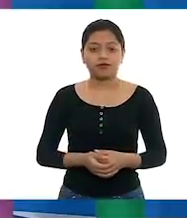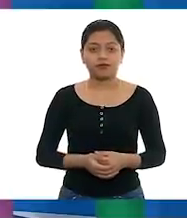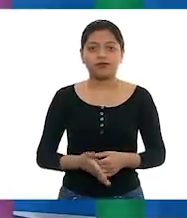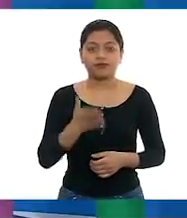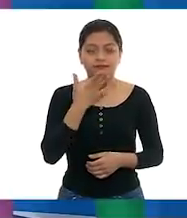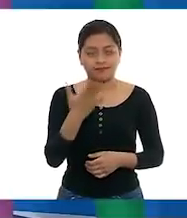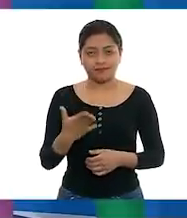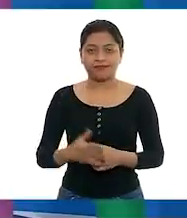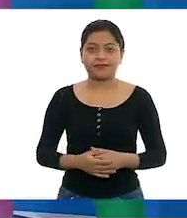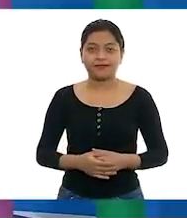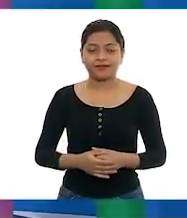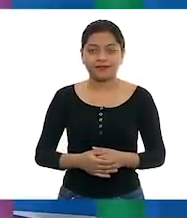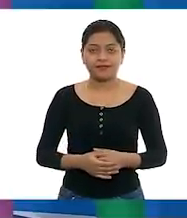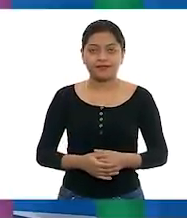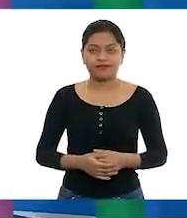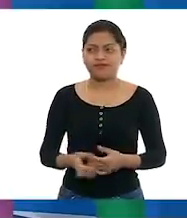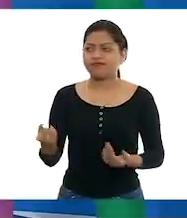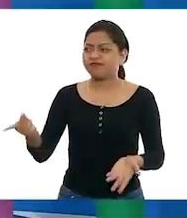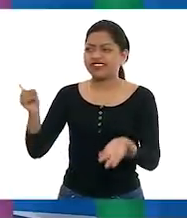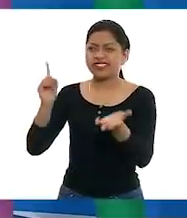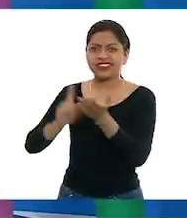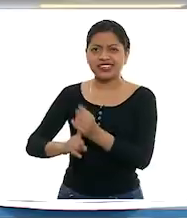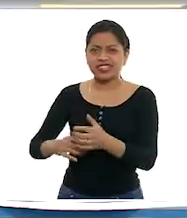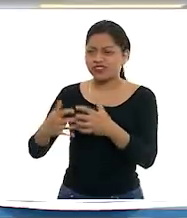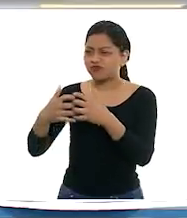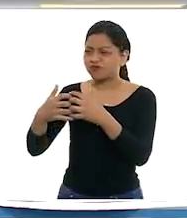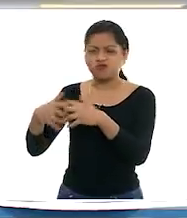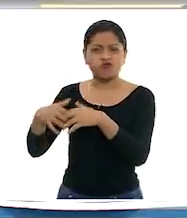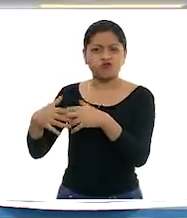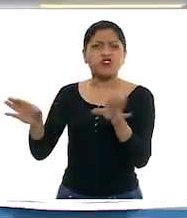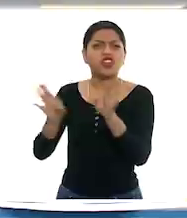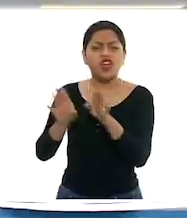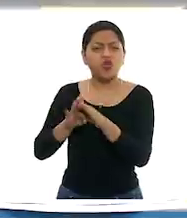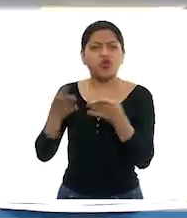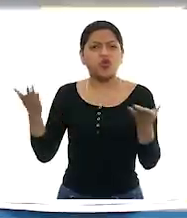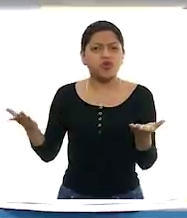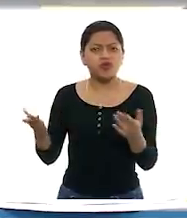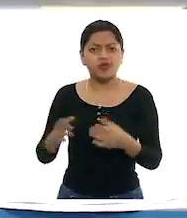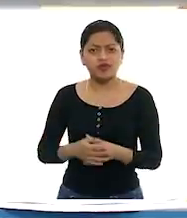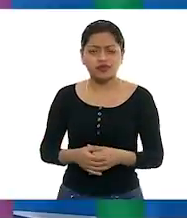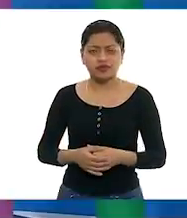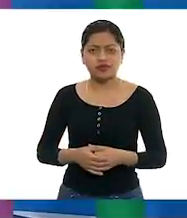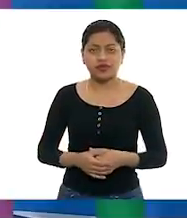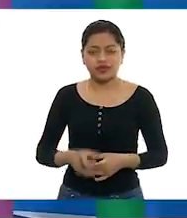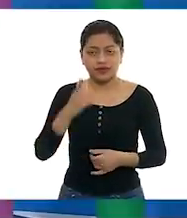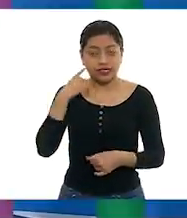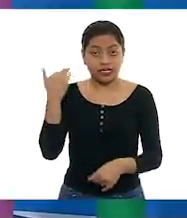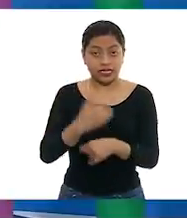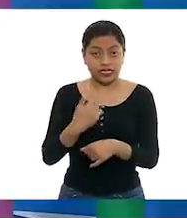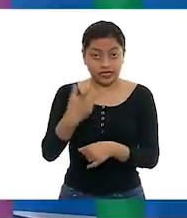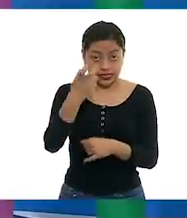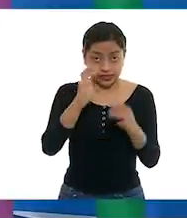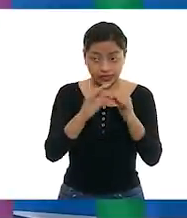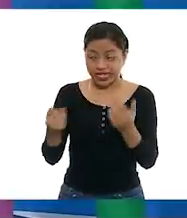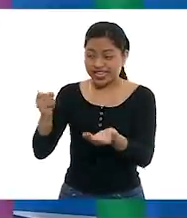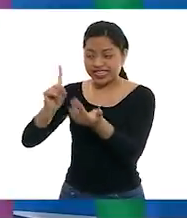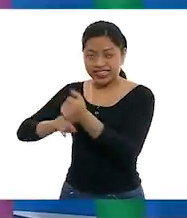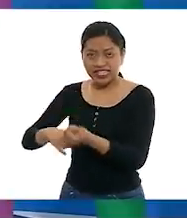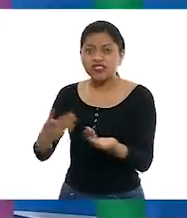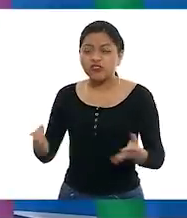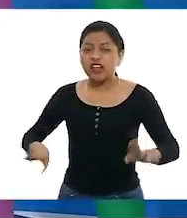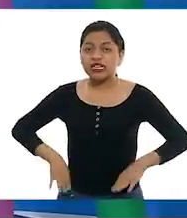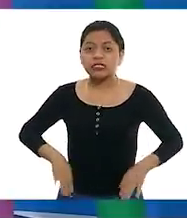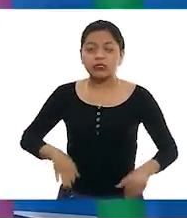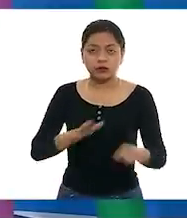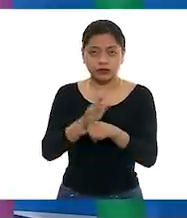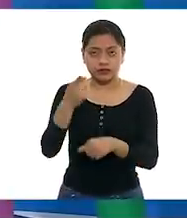es, ¿cómo funciona un invernadero? Para explicar el funcionamiento de un invernadero, vamos